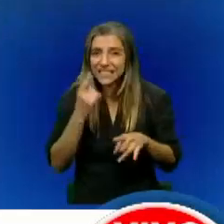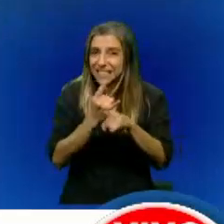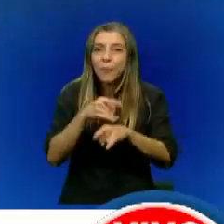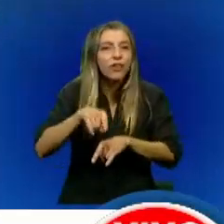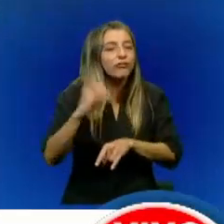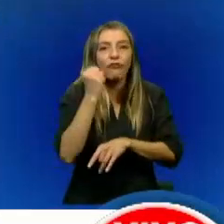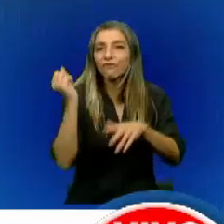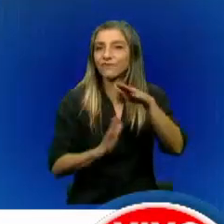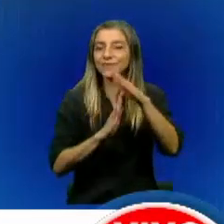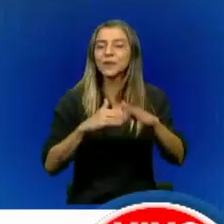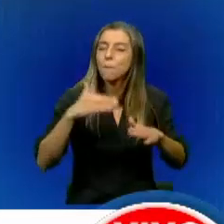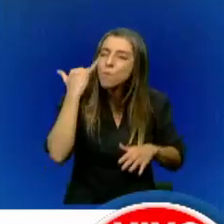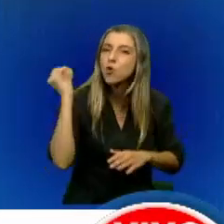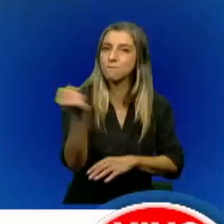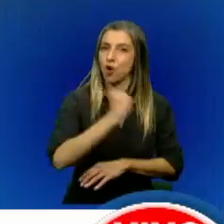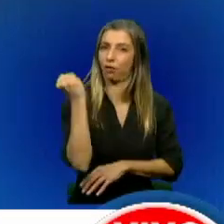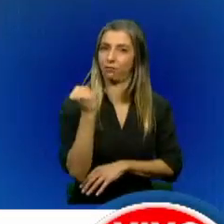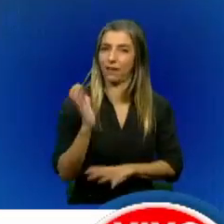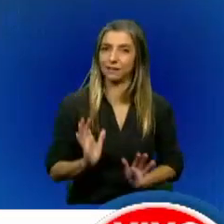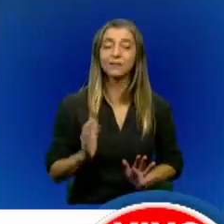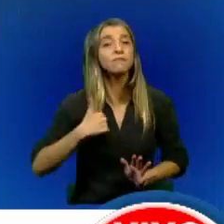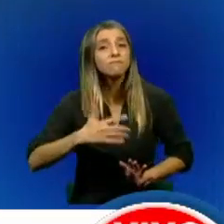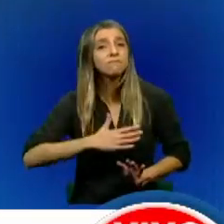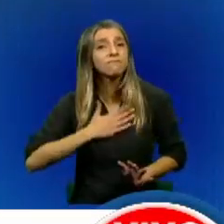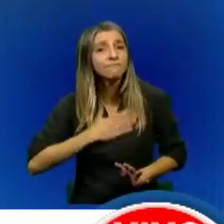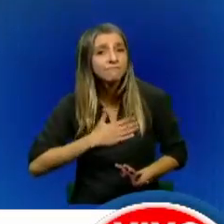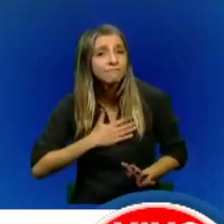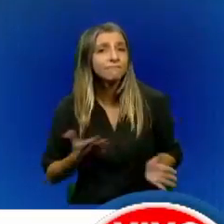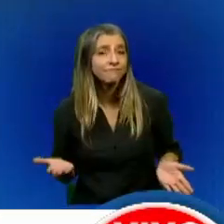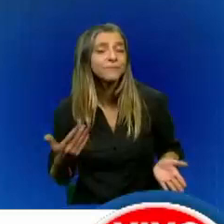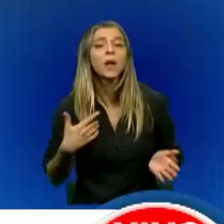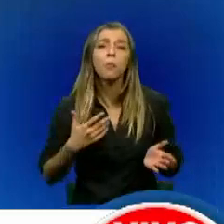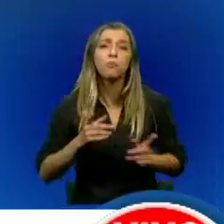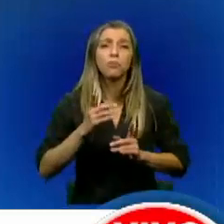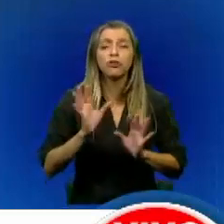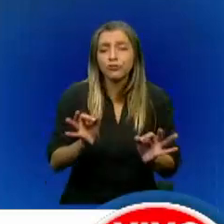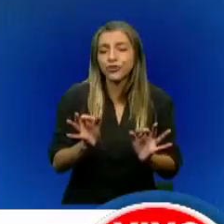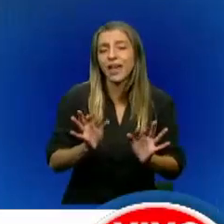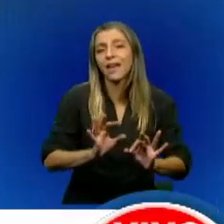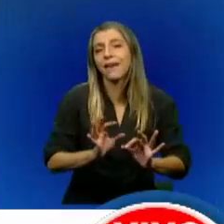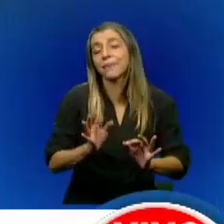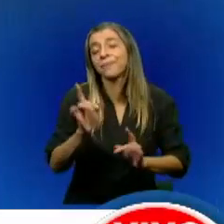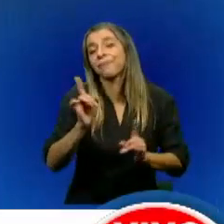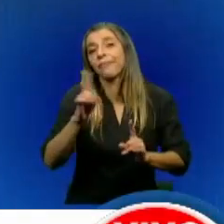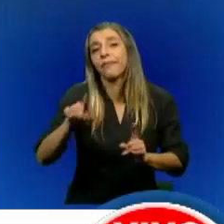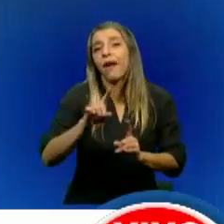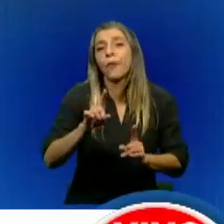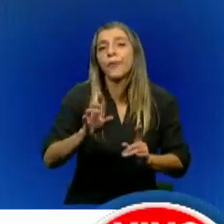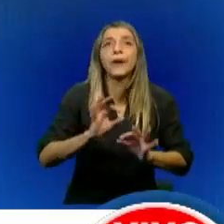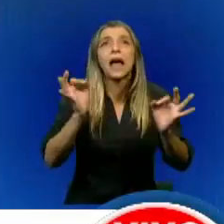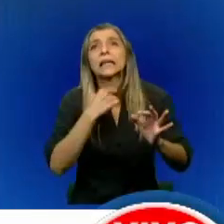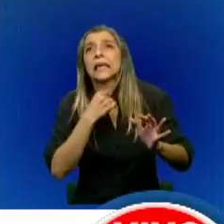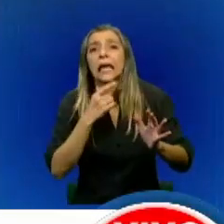importante. Por eso, la verdad es que yo celebro que pese a que nadie le gusta, nadie quiere modificar sobre